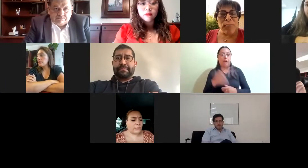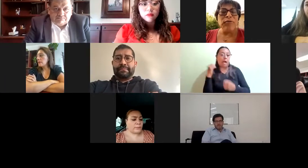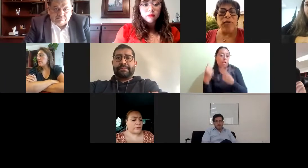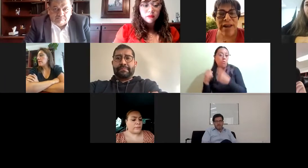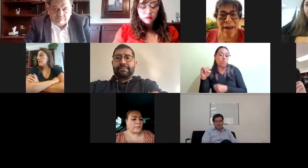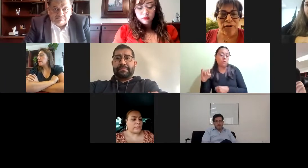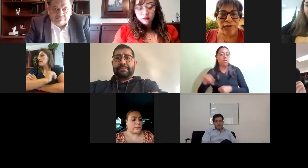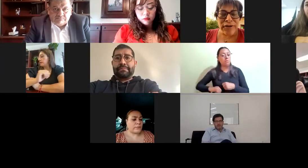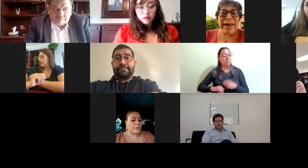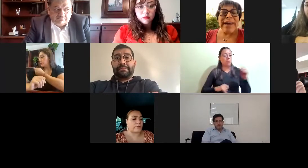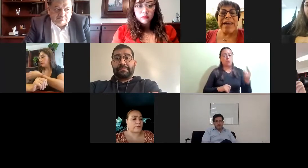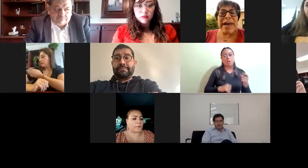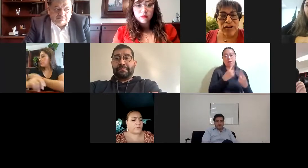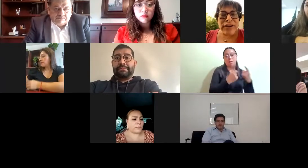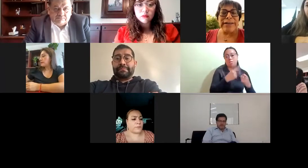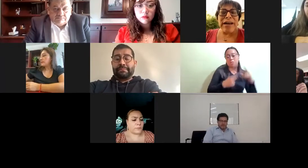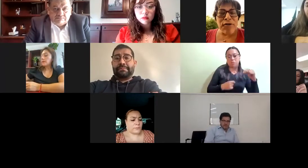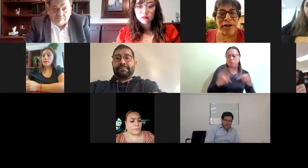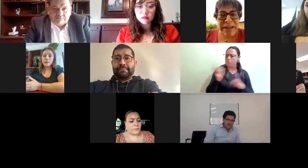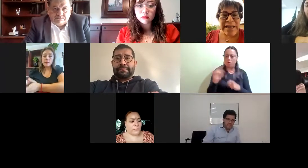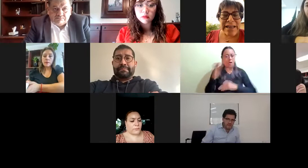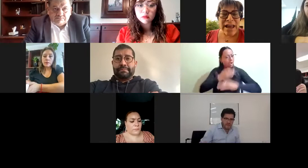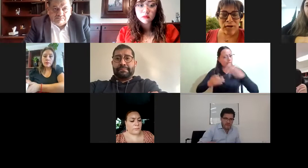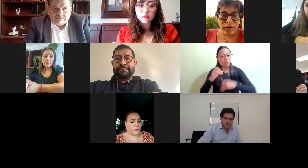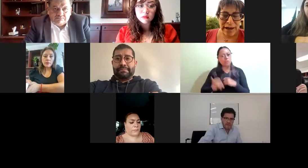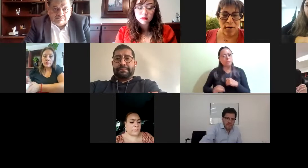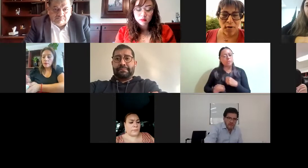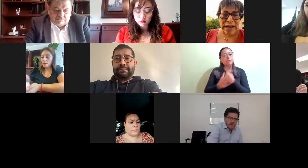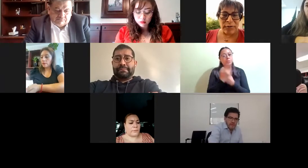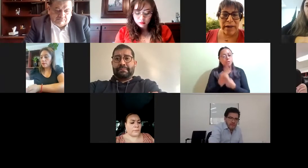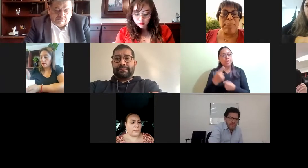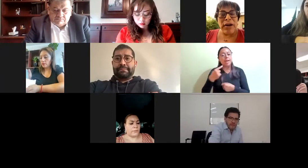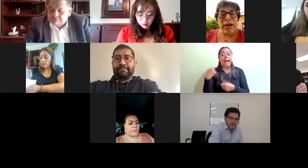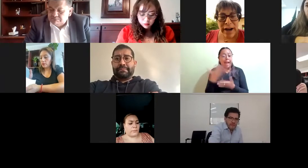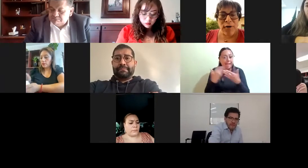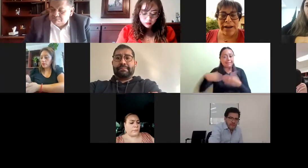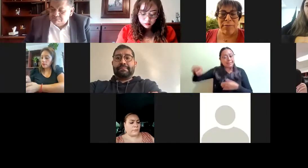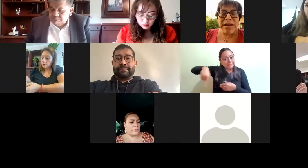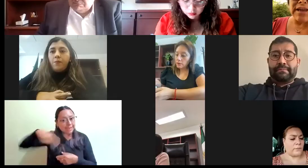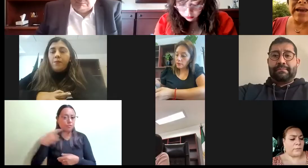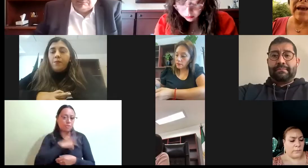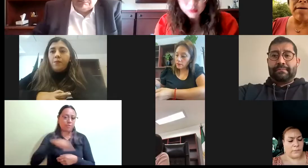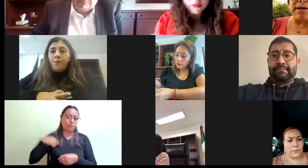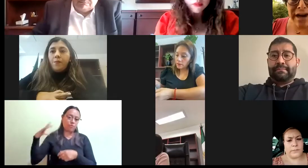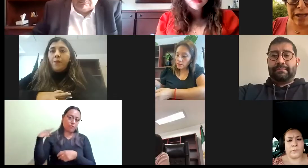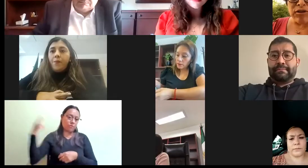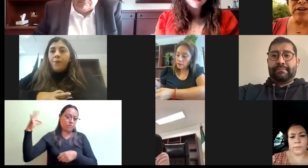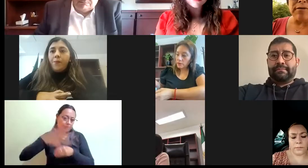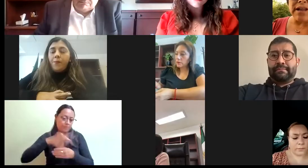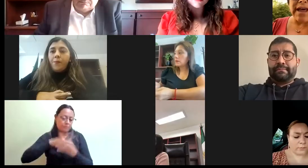porque fuimos votados y entonces estamos representándolos en el Congreso. Pero creo que también tiene que caber